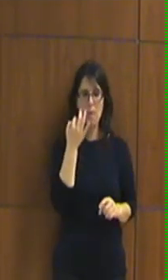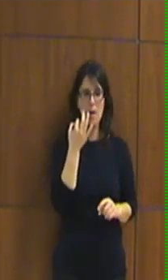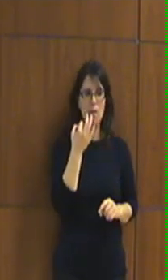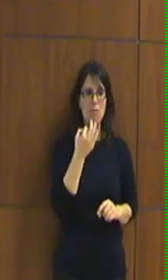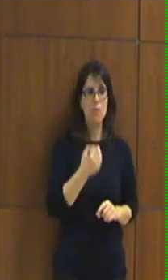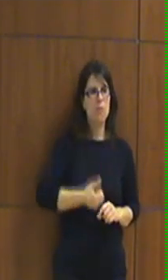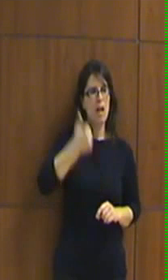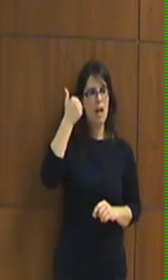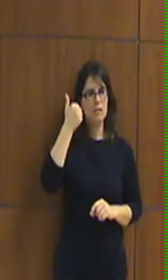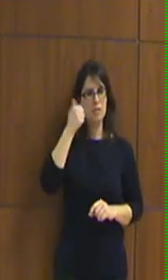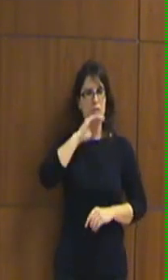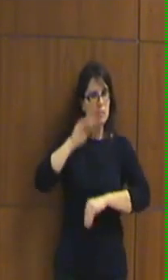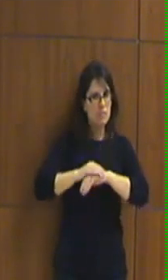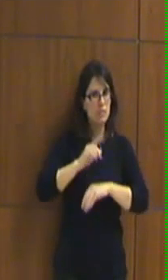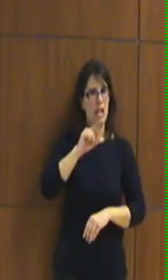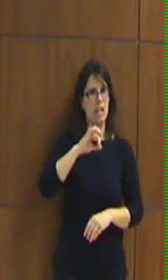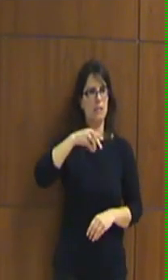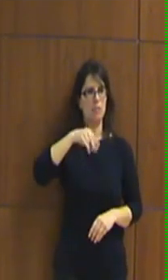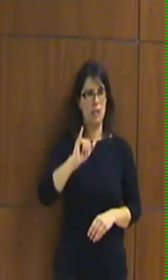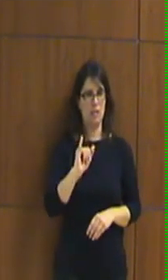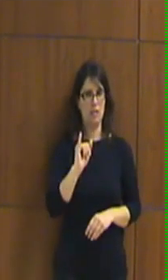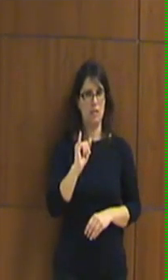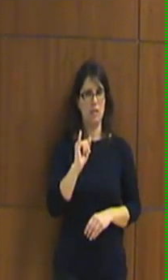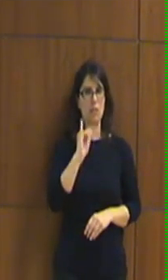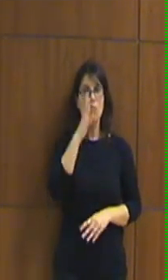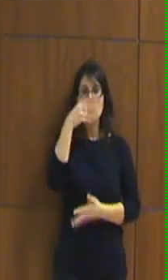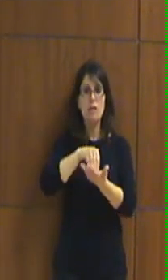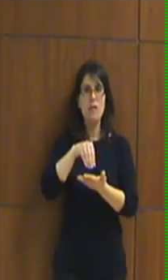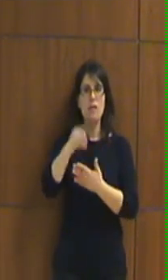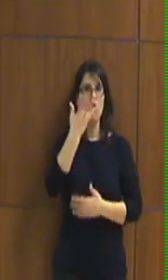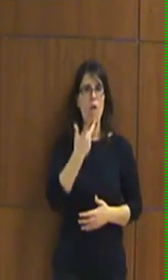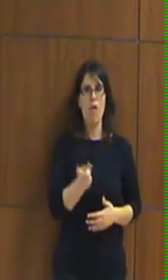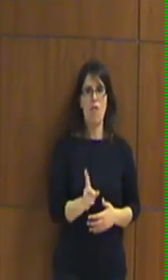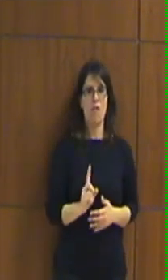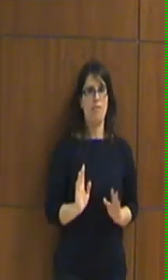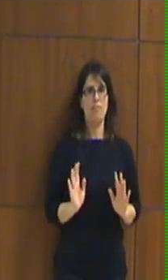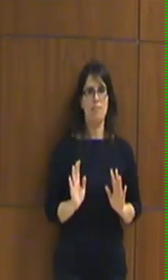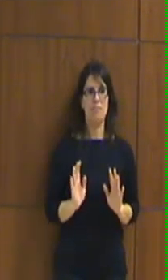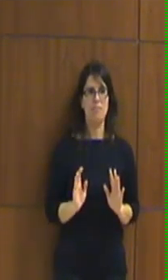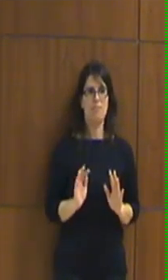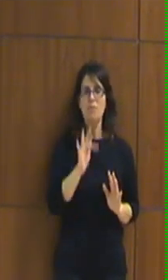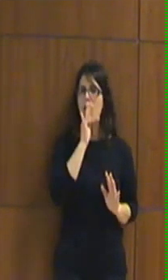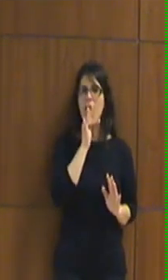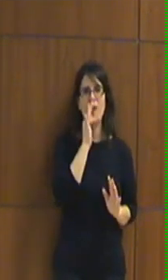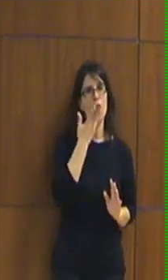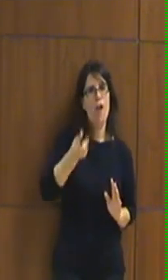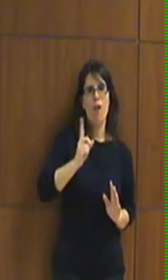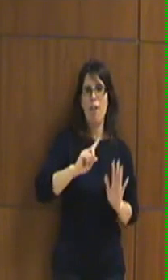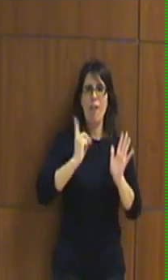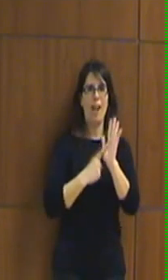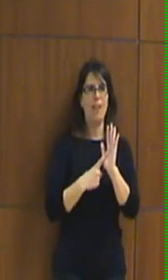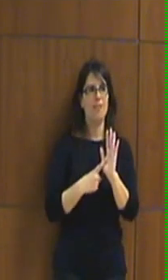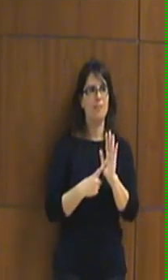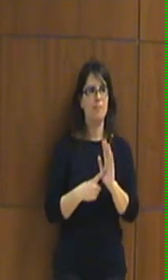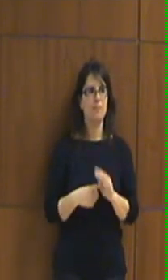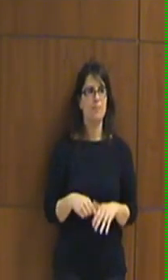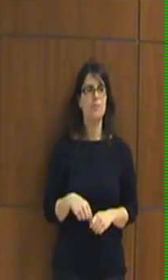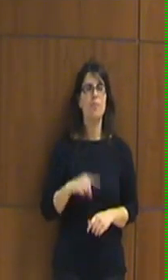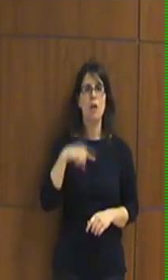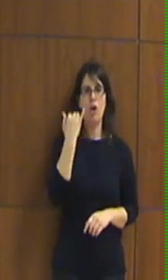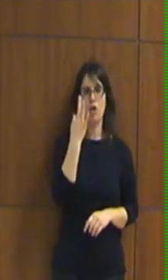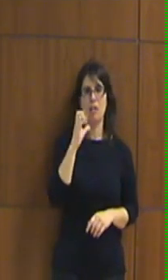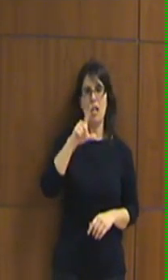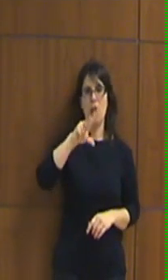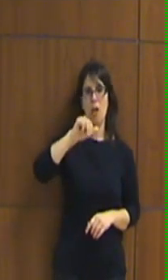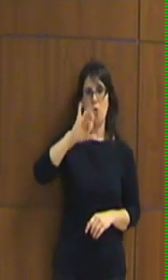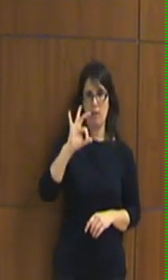en la ley LISMI porque hay muchas empresas que lo desconocen todavía, pero muchísimas. La LISMI, al